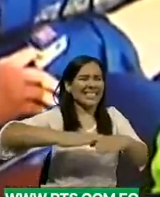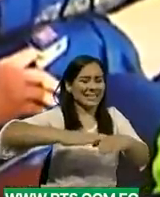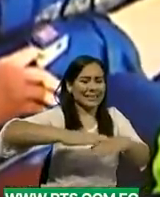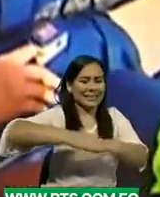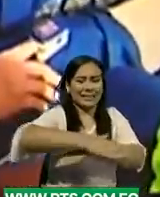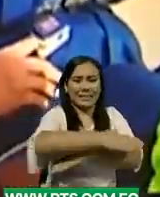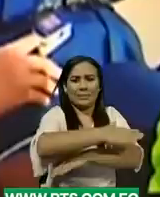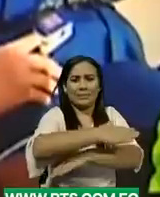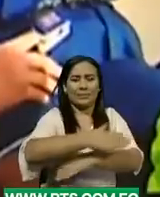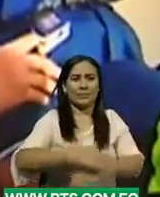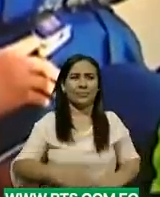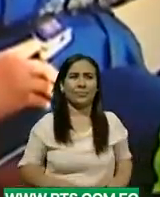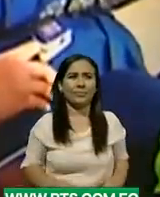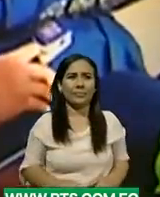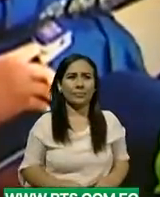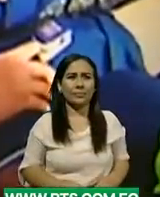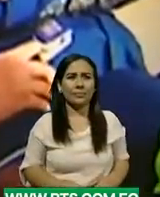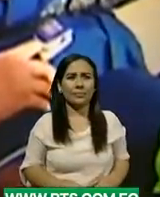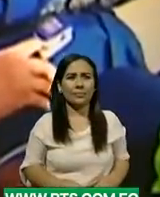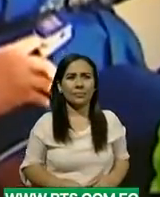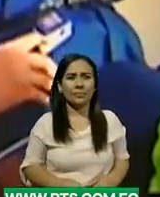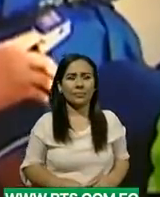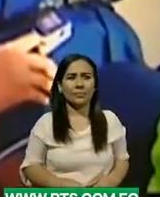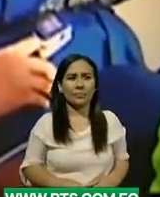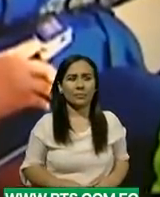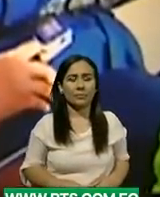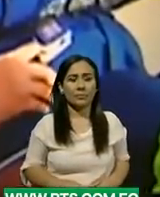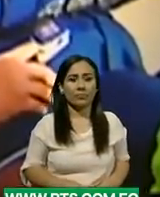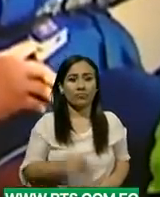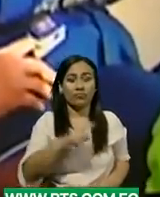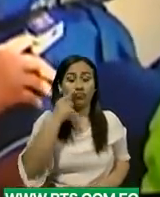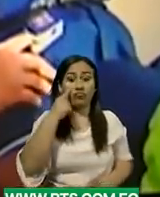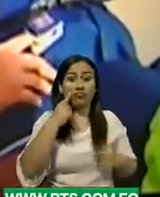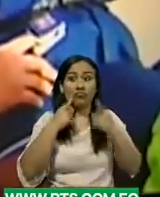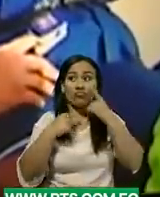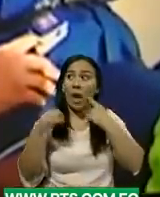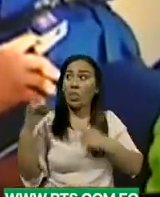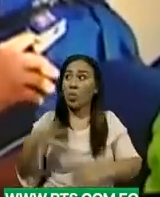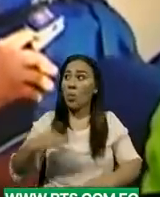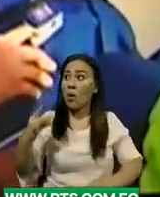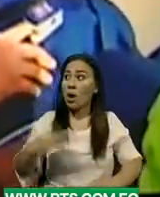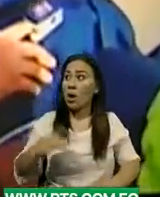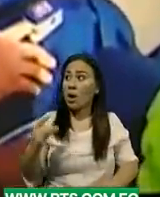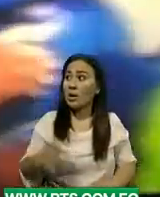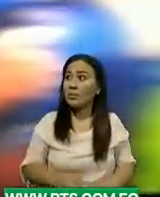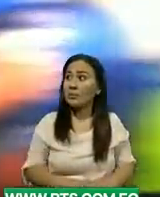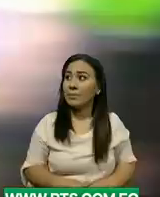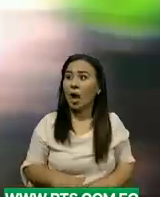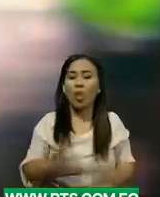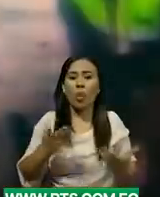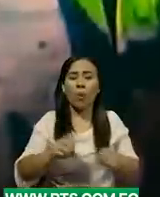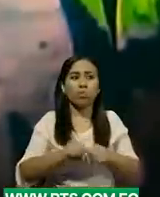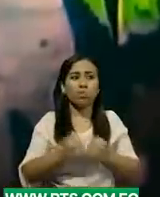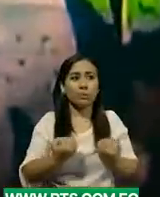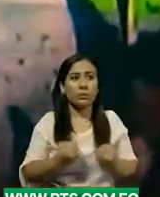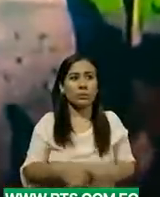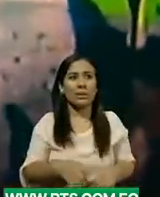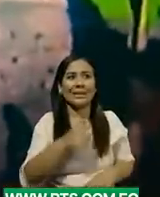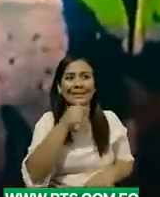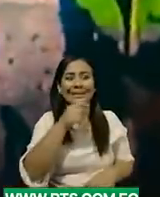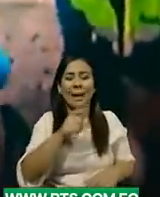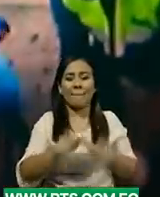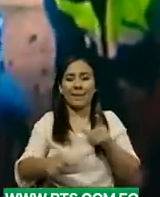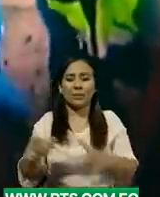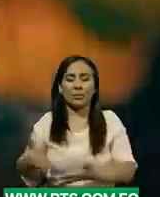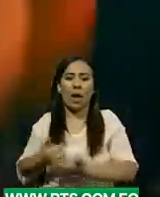¿Aquí? Lo bueno es que mano que no tiene fractura. Fue asistida por